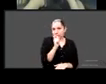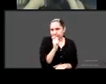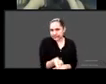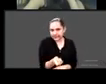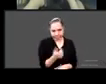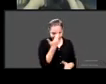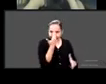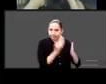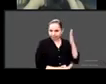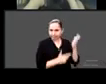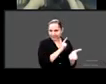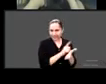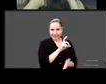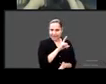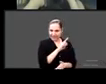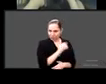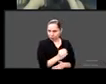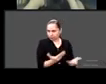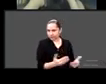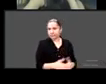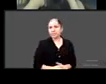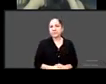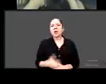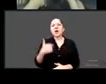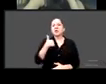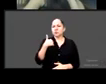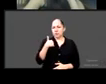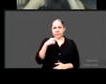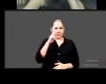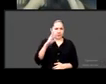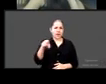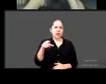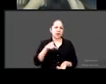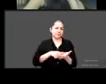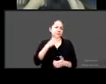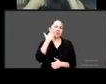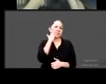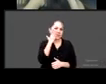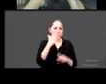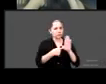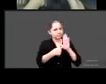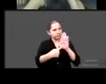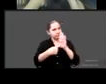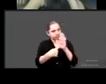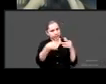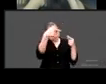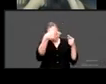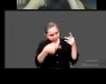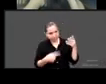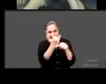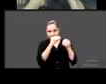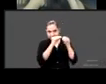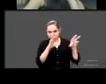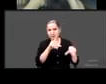sí, yo veo aquí en Facebook que después de que damos todos estos datos y vemos esta cara del problema, en Facebook Vico Santos nos